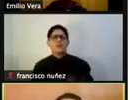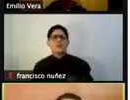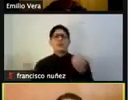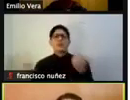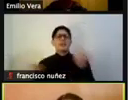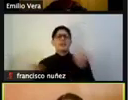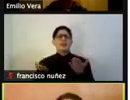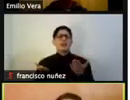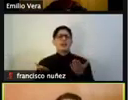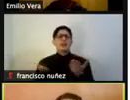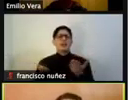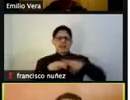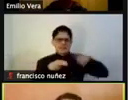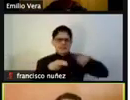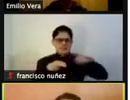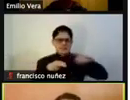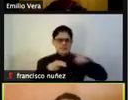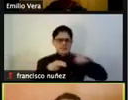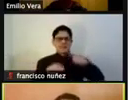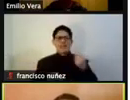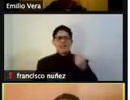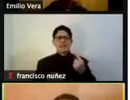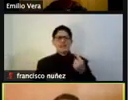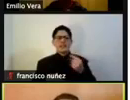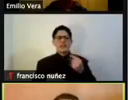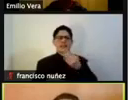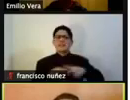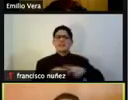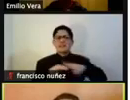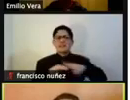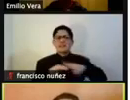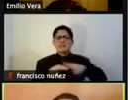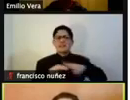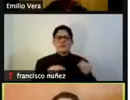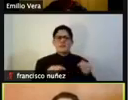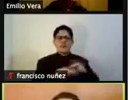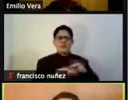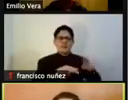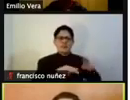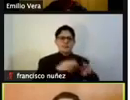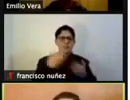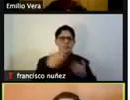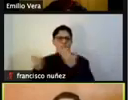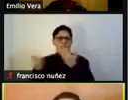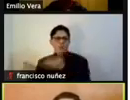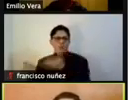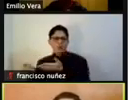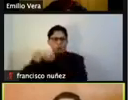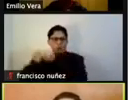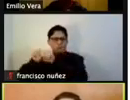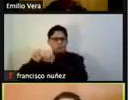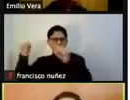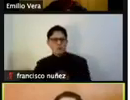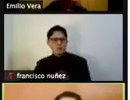consideraciones versus a cuando estos métodos se aplican en tierra firme?